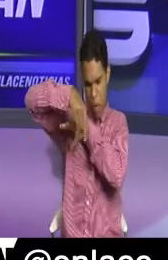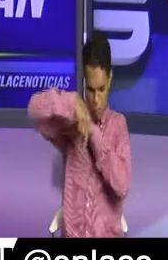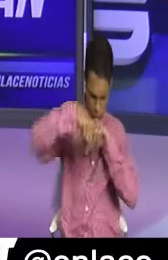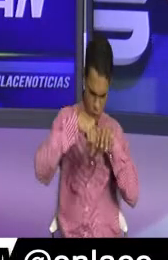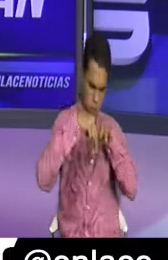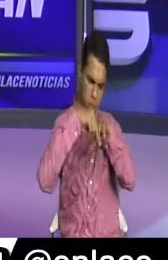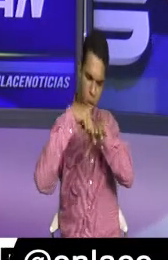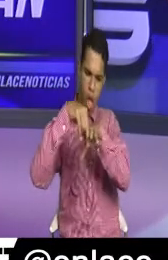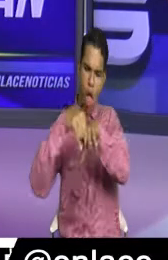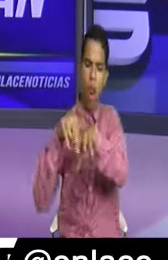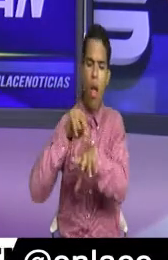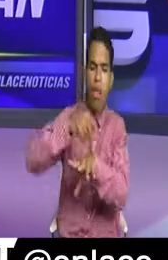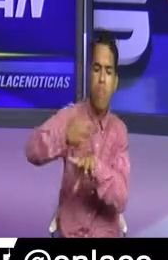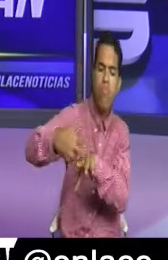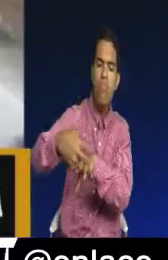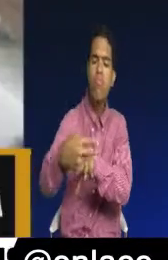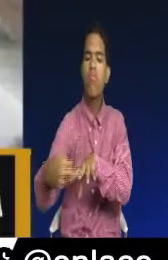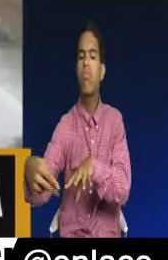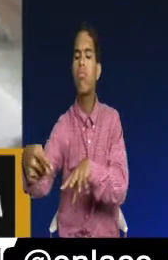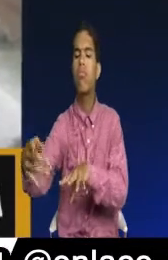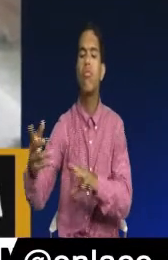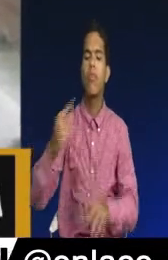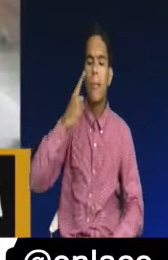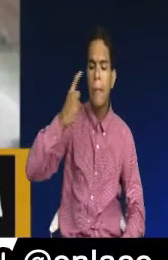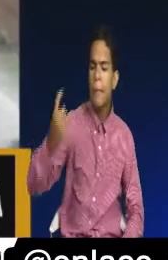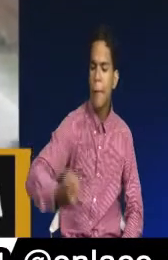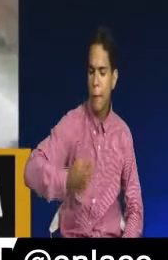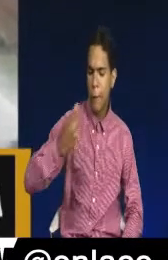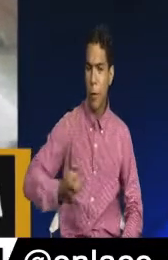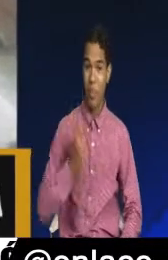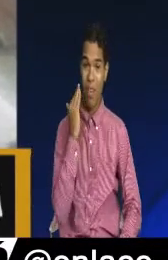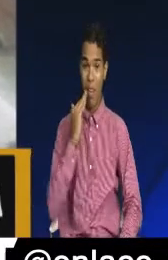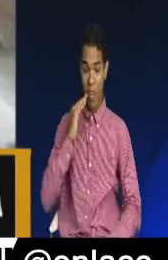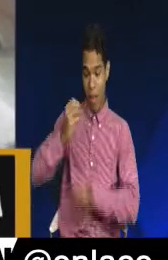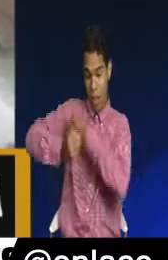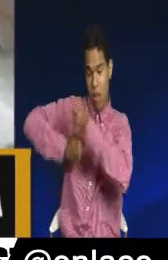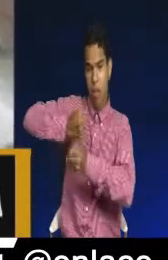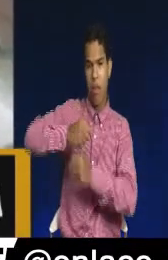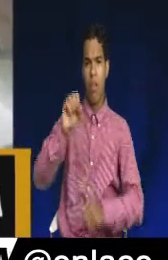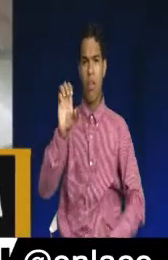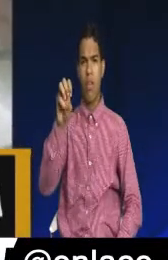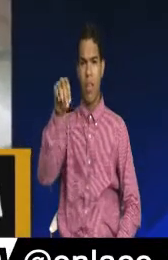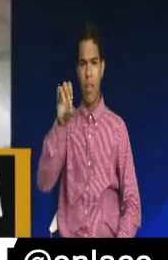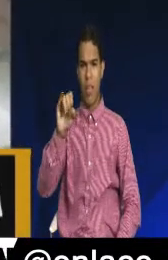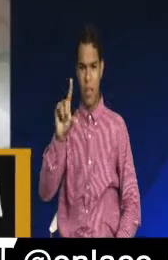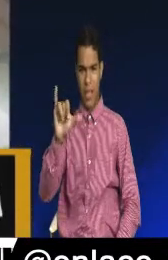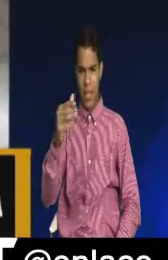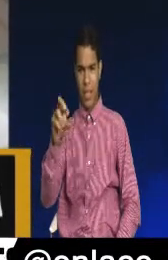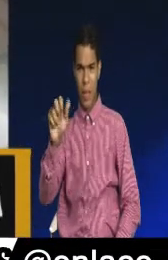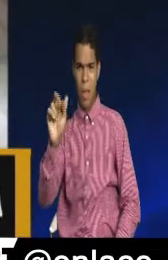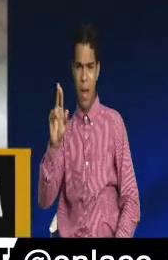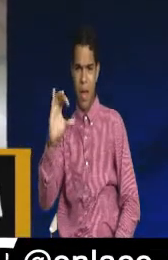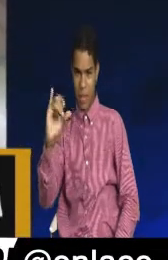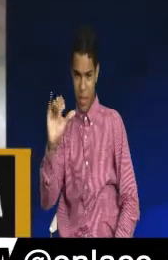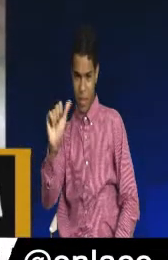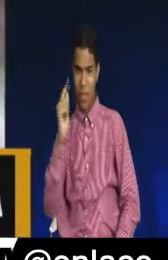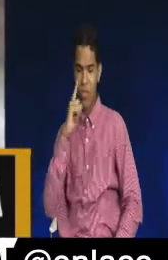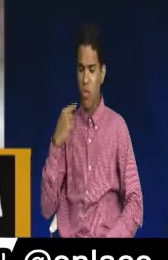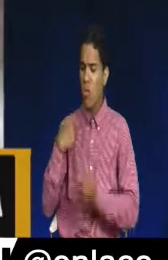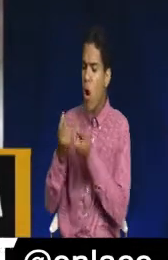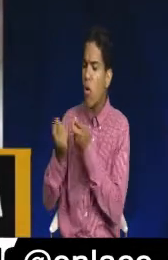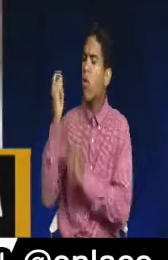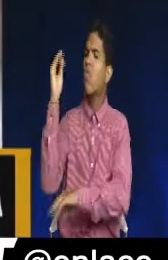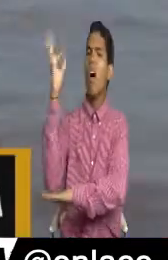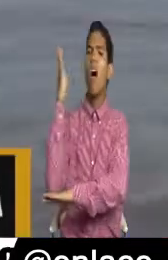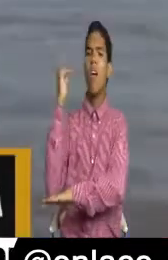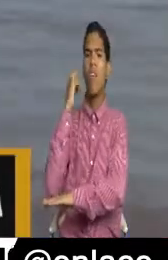Yarima. Esta niña de 4 años, identificada como Emily Patricia Barajas Serpa, según algunos testigos, fue arrastrada literalmente por